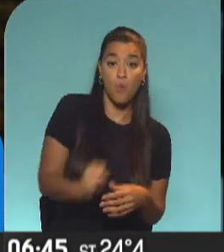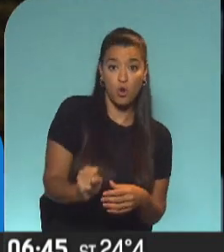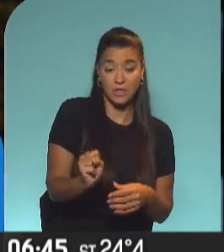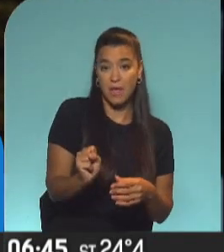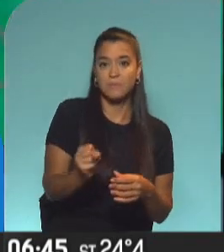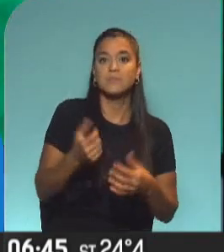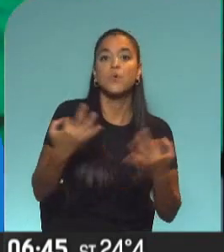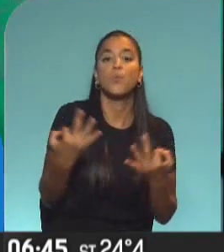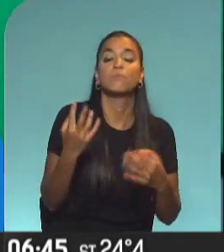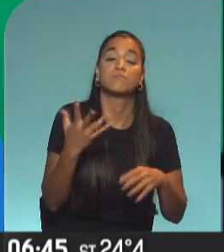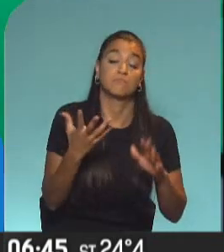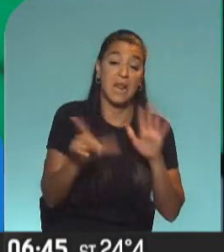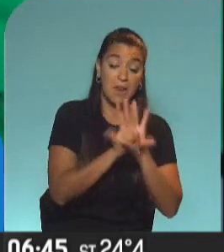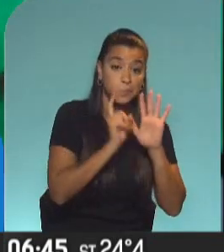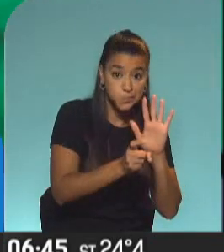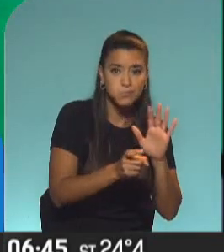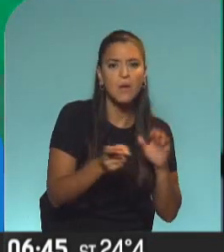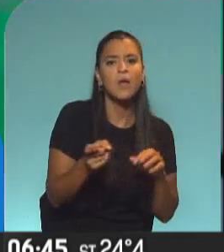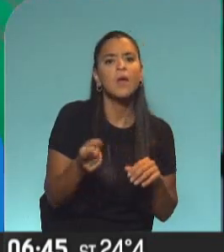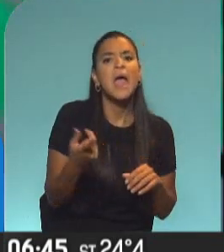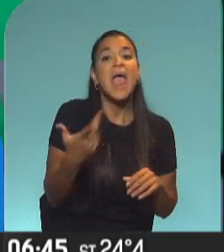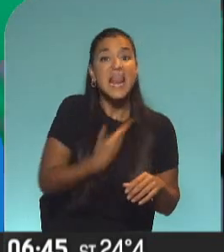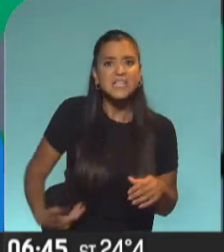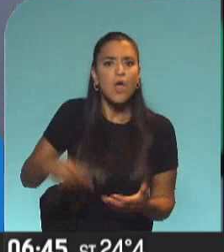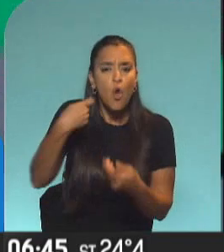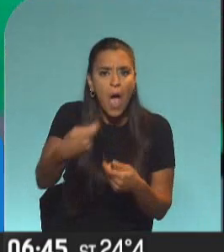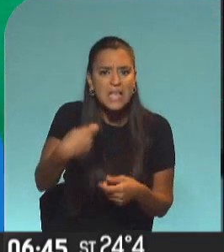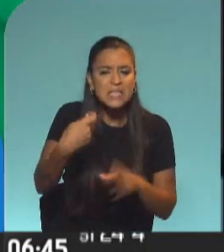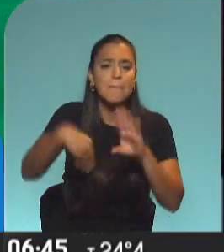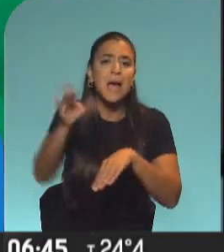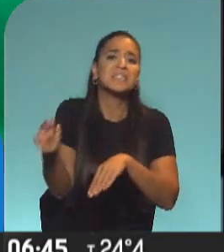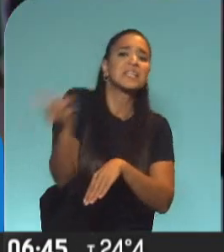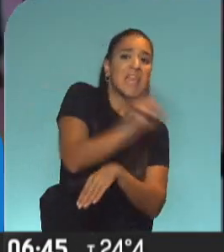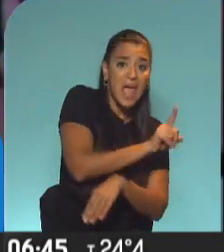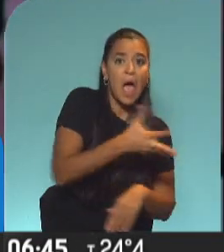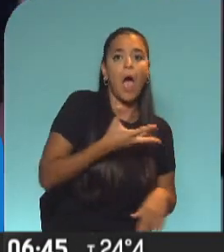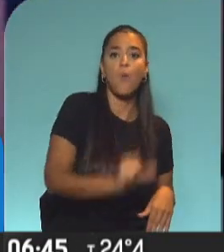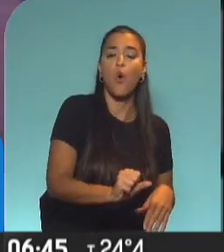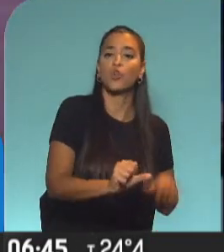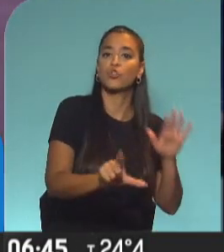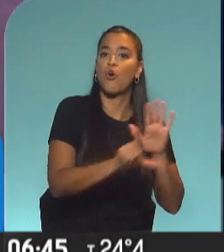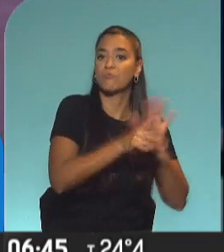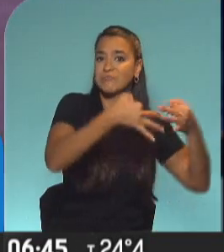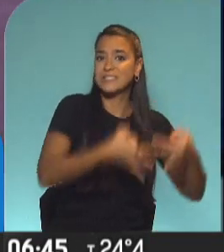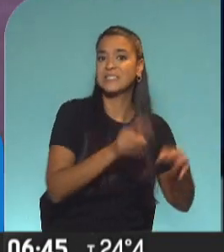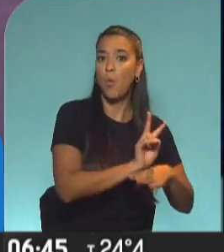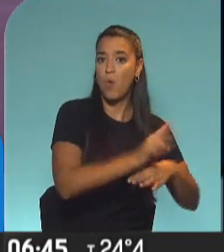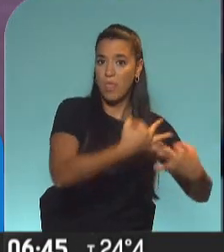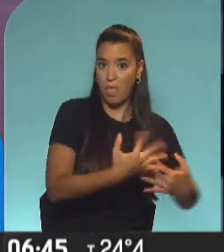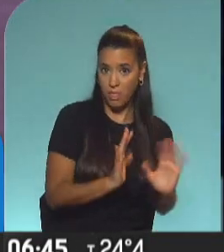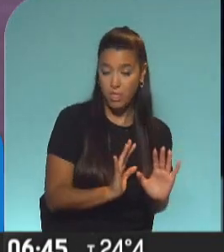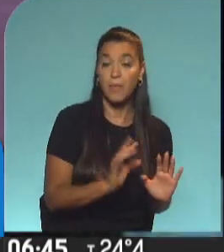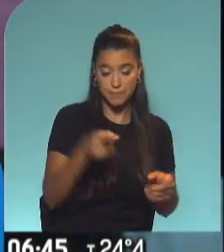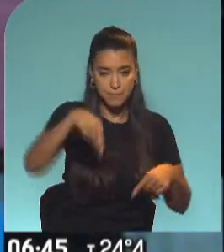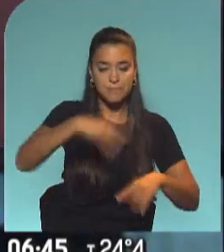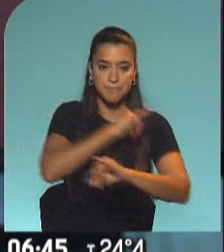inseguras, o sea, el aborto ilegal, le cuesta mucho más al Estado que un aborto en condiciones seguras. Entonces, tenemos